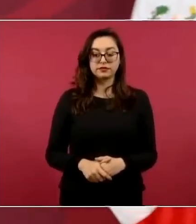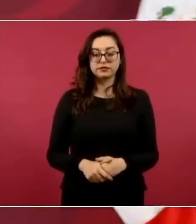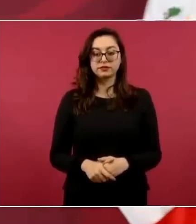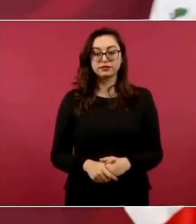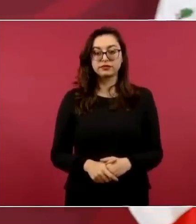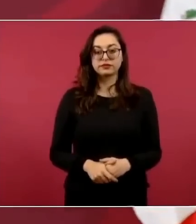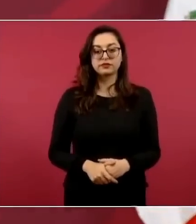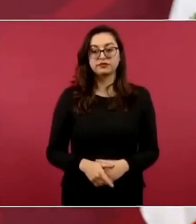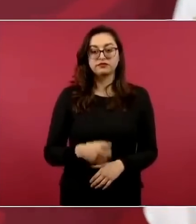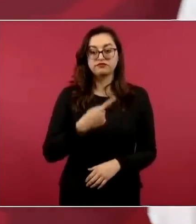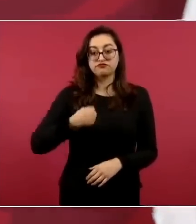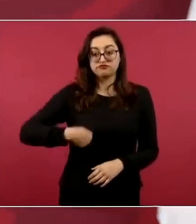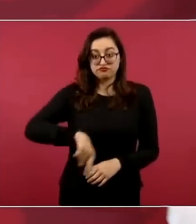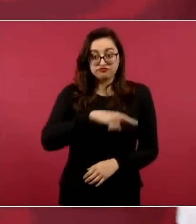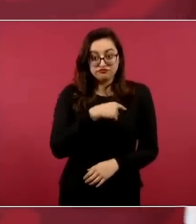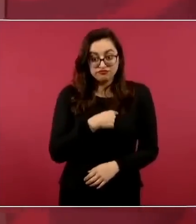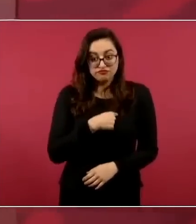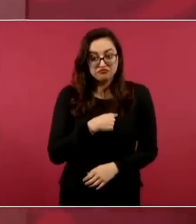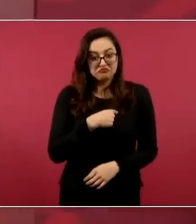no nos vamos a manchar.